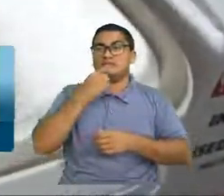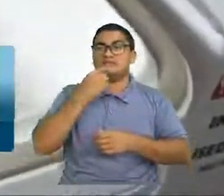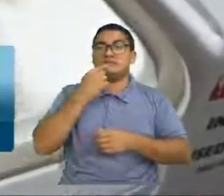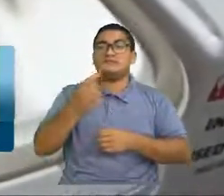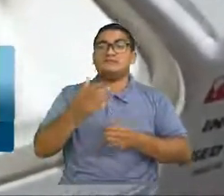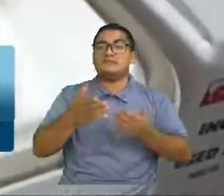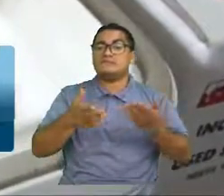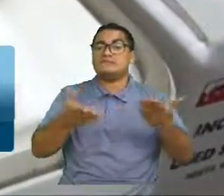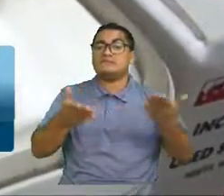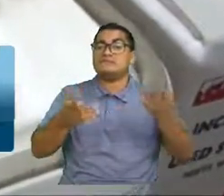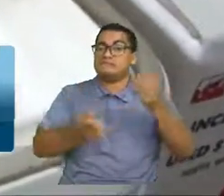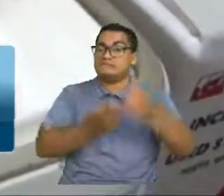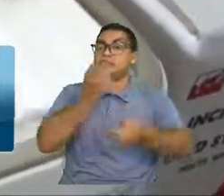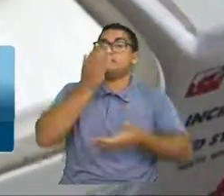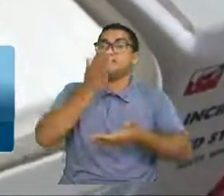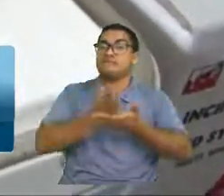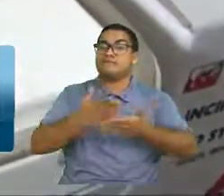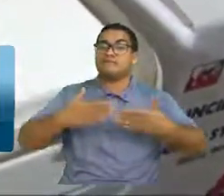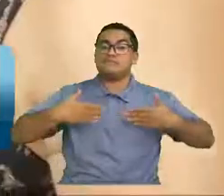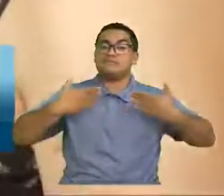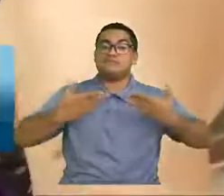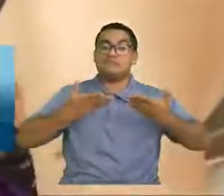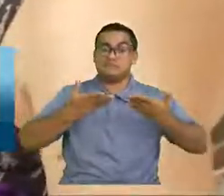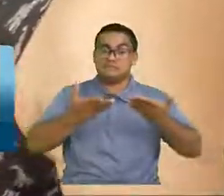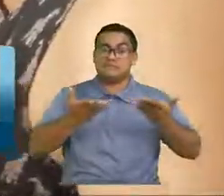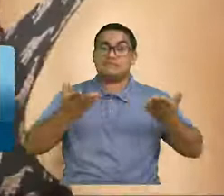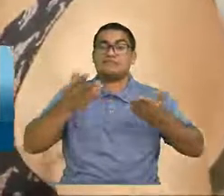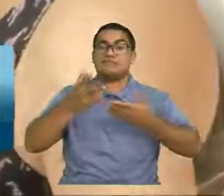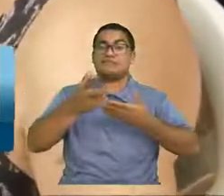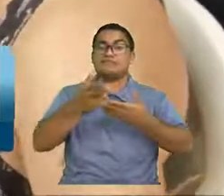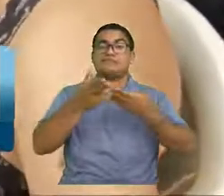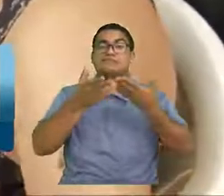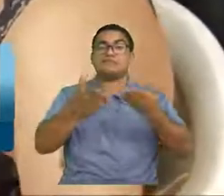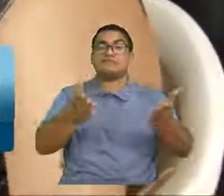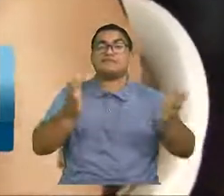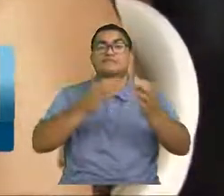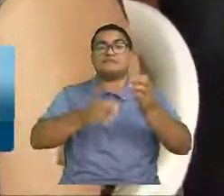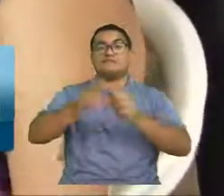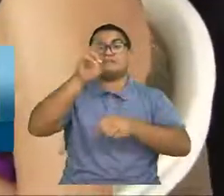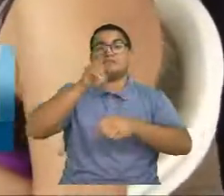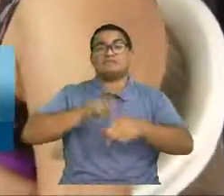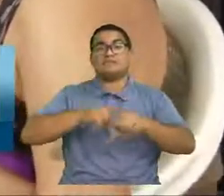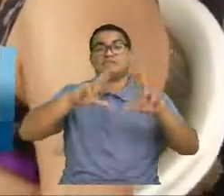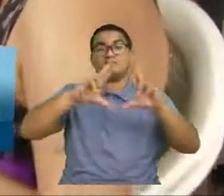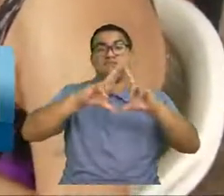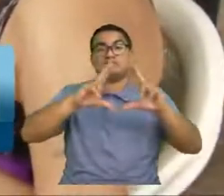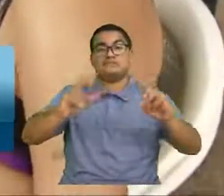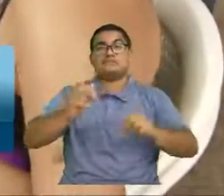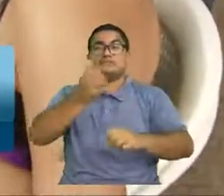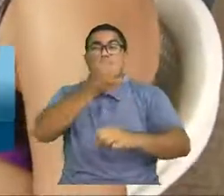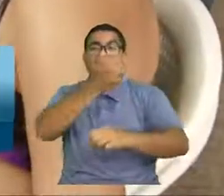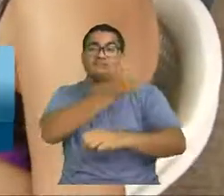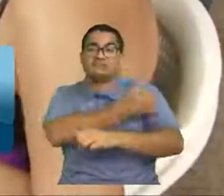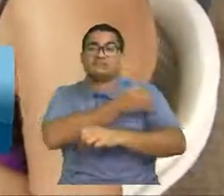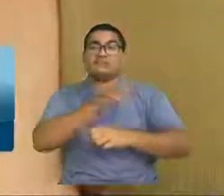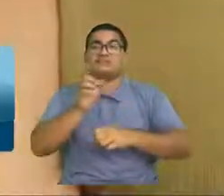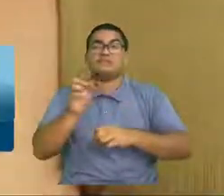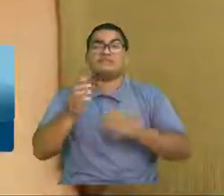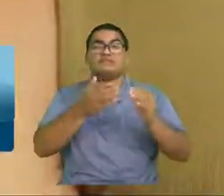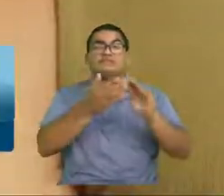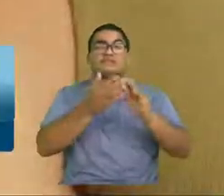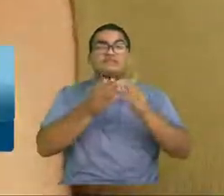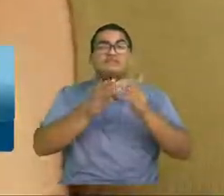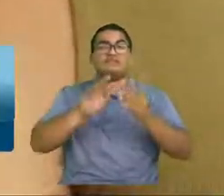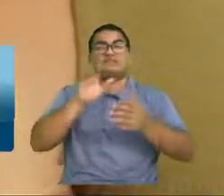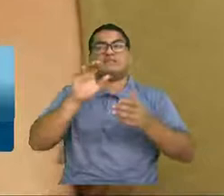de inaugurar, por decir así, inaugurar la jornada de vacunación, que fue en uno de nuestros